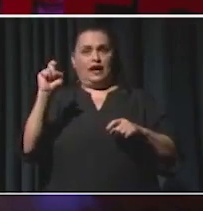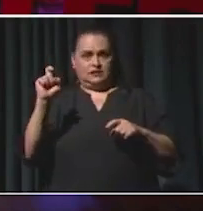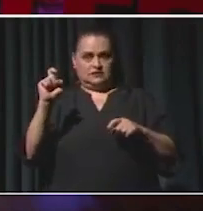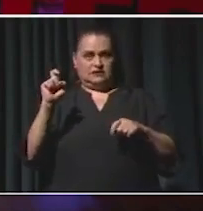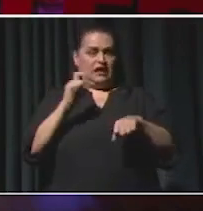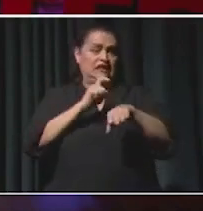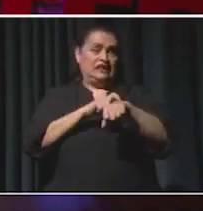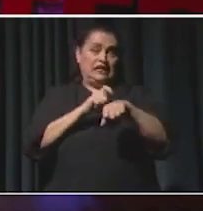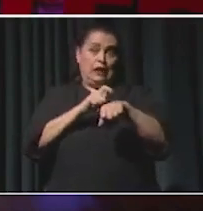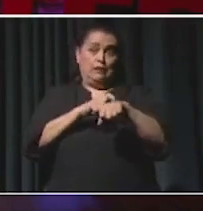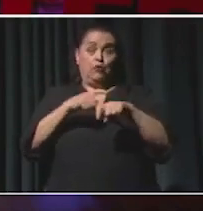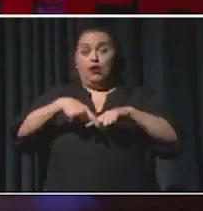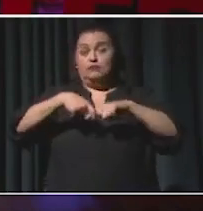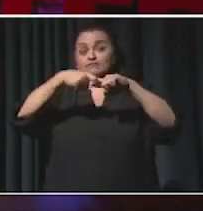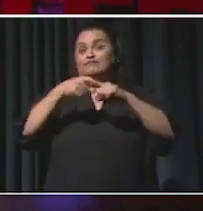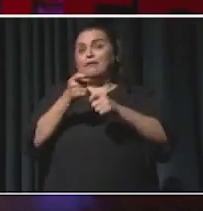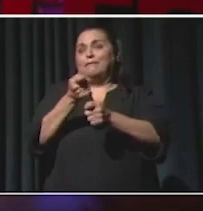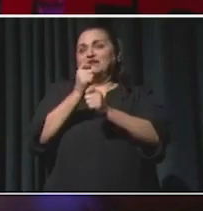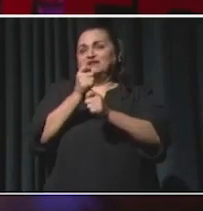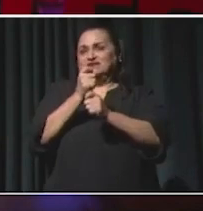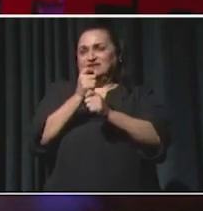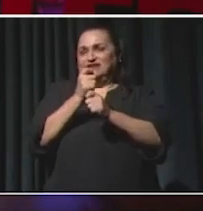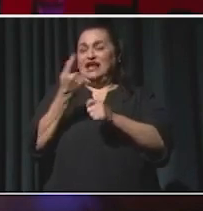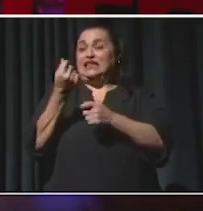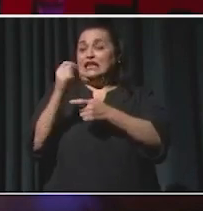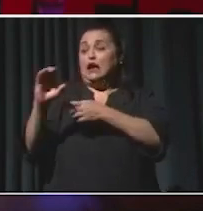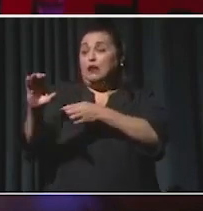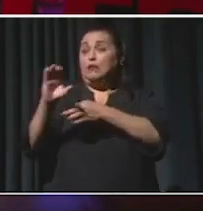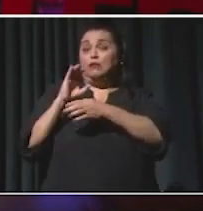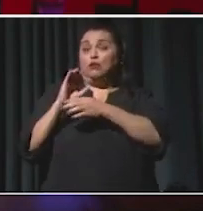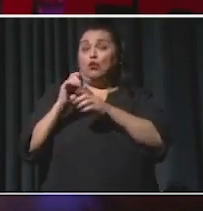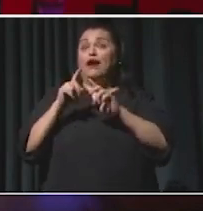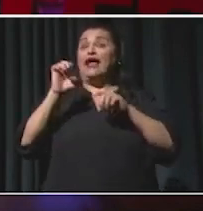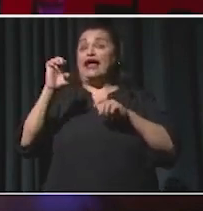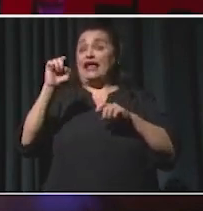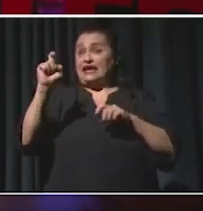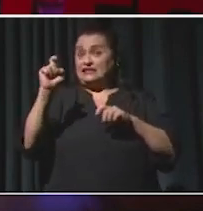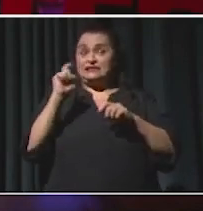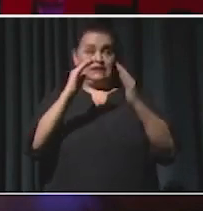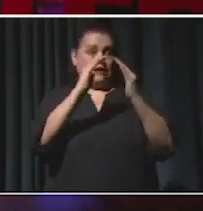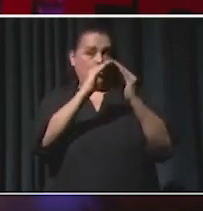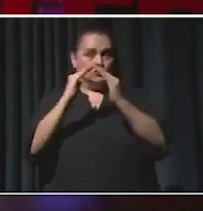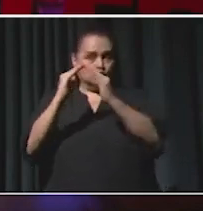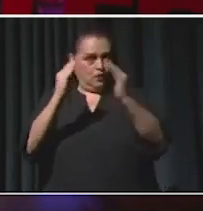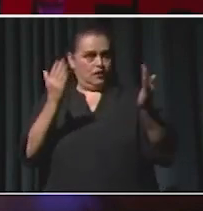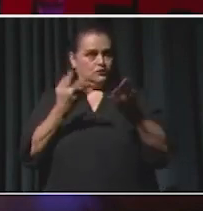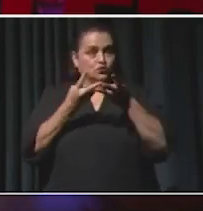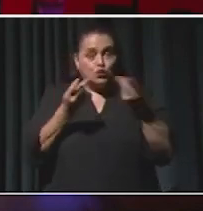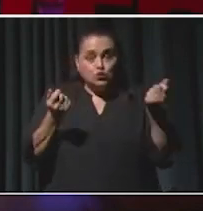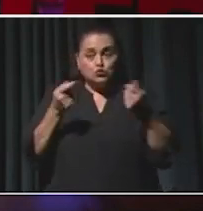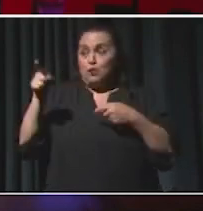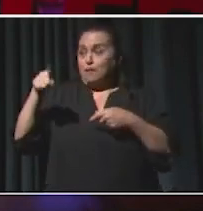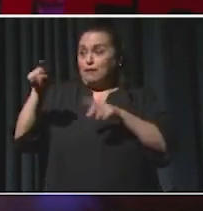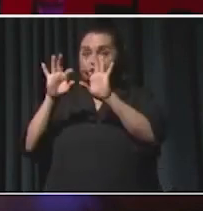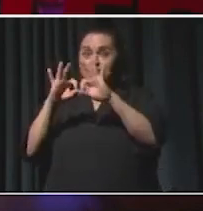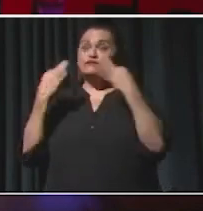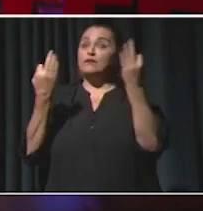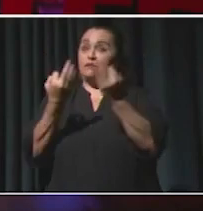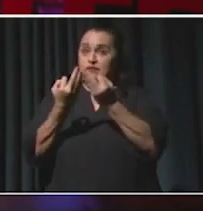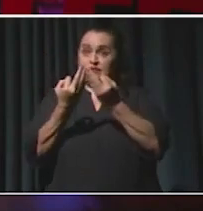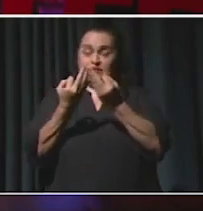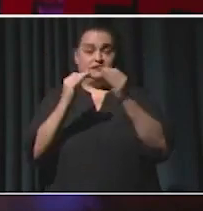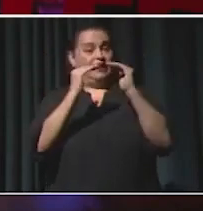veda. Un ingreso extra en cada hogar, una solución para ellos a nivel